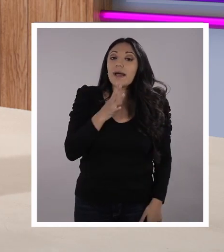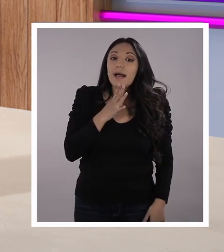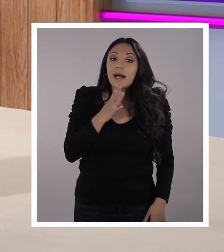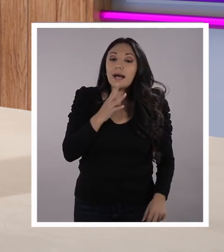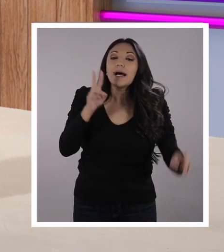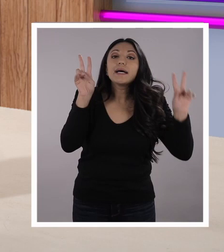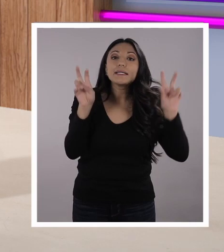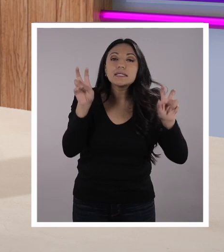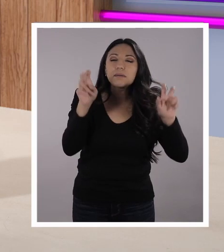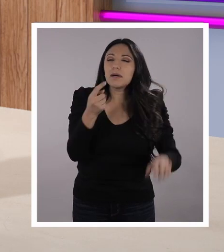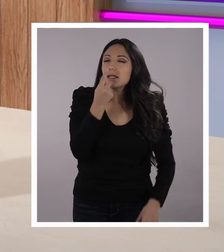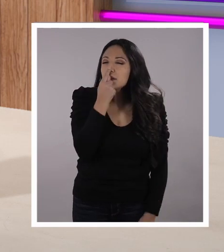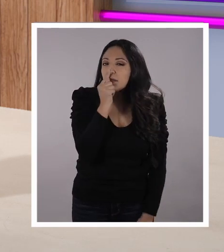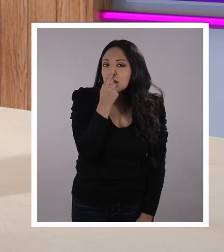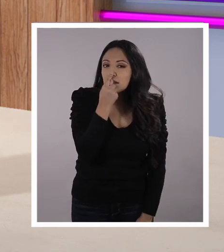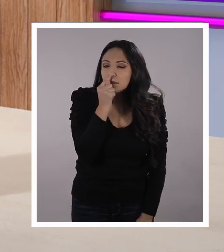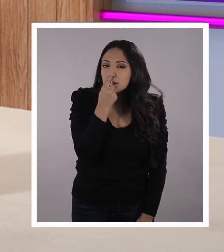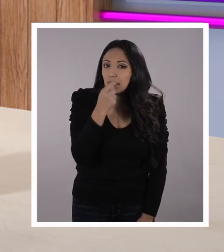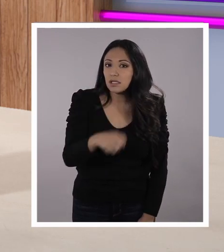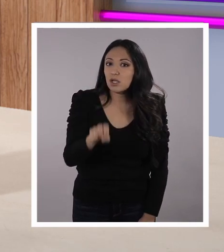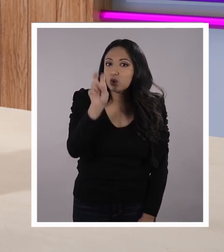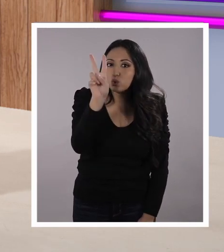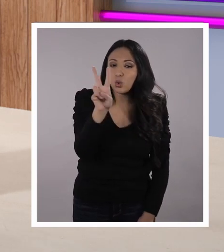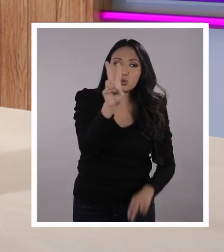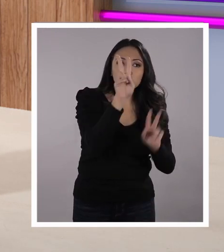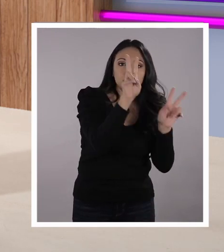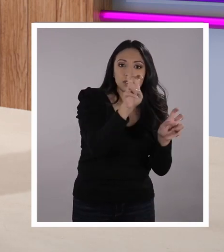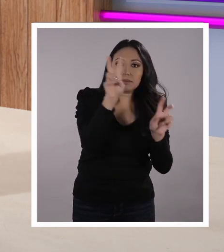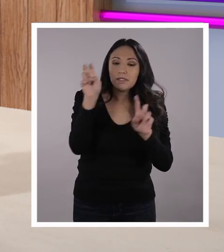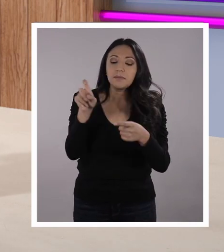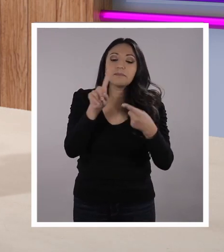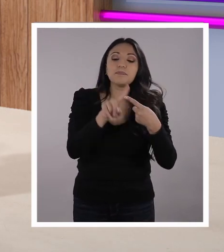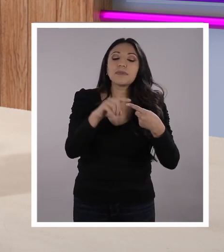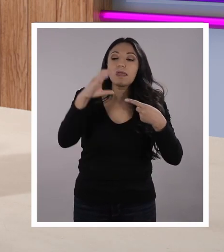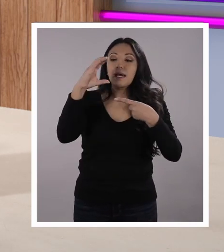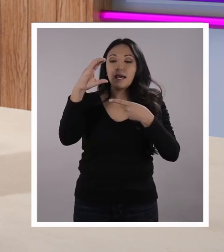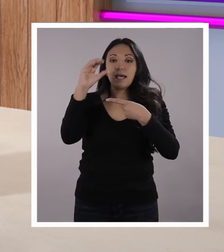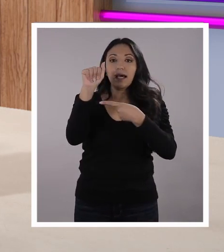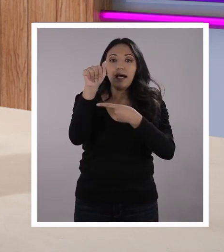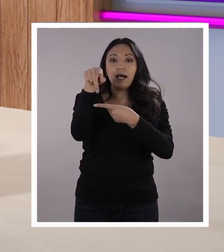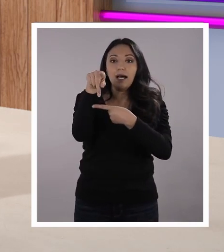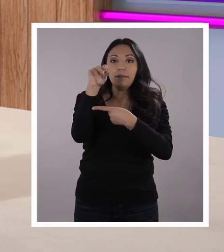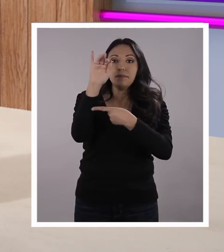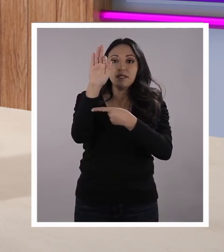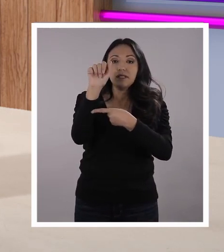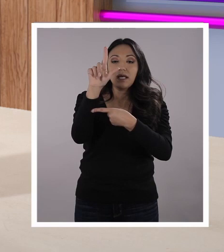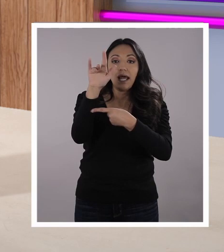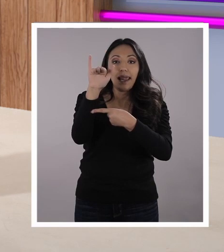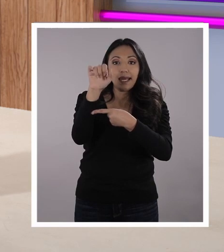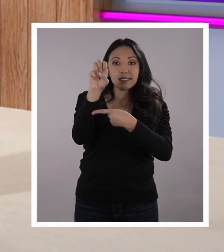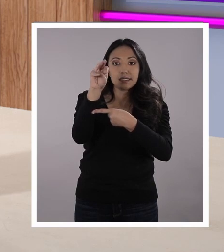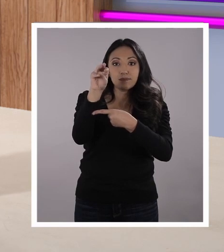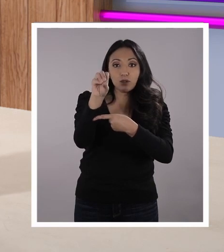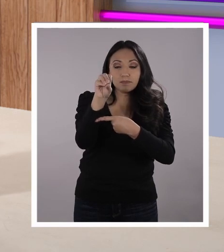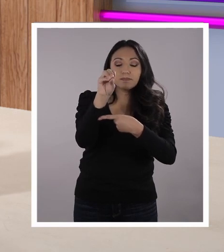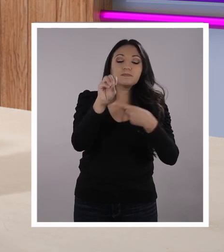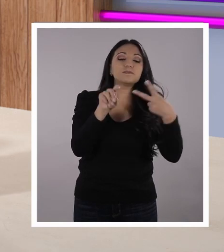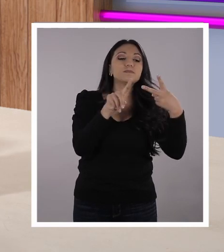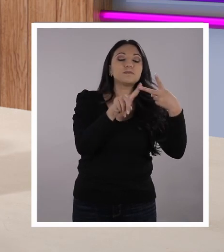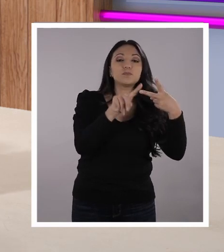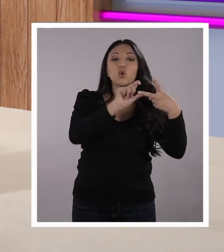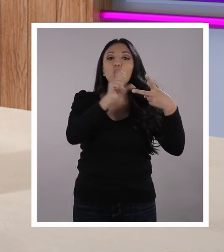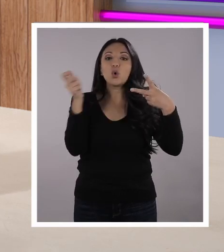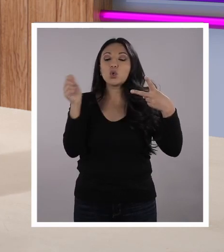chicos, entrar a analizar y reflexionar sobre el capitalismo y el imperialismo.